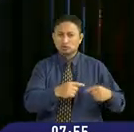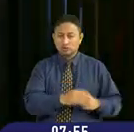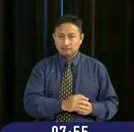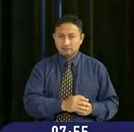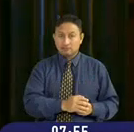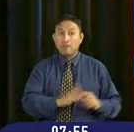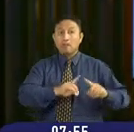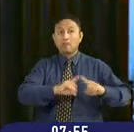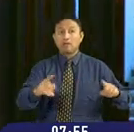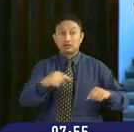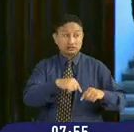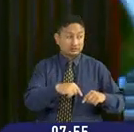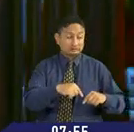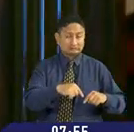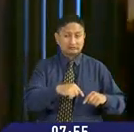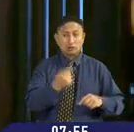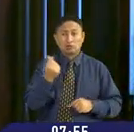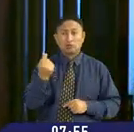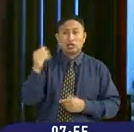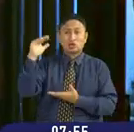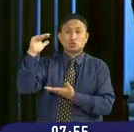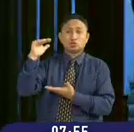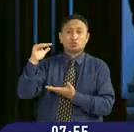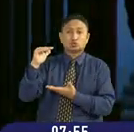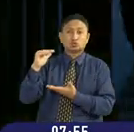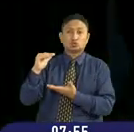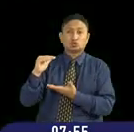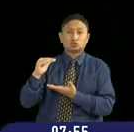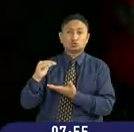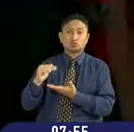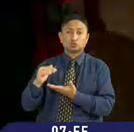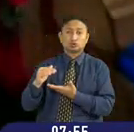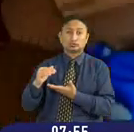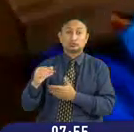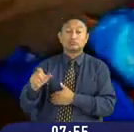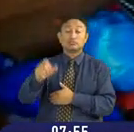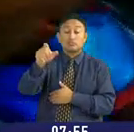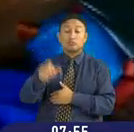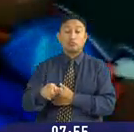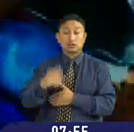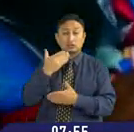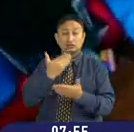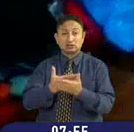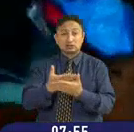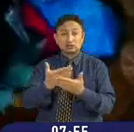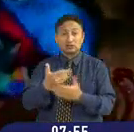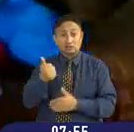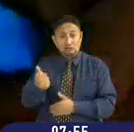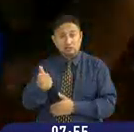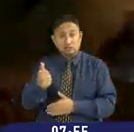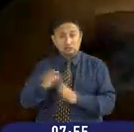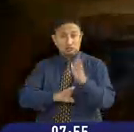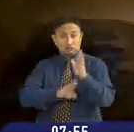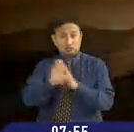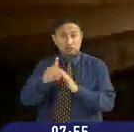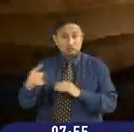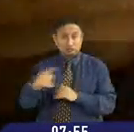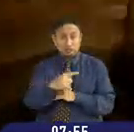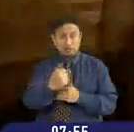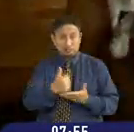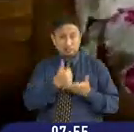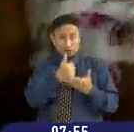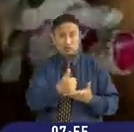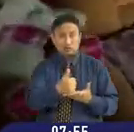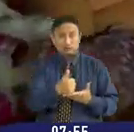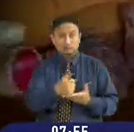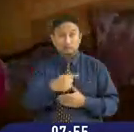el dinero es el que se les va terminando. Son gente humilde, gente agradecida que pudo salir adelante por la valentía de su hermana.